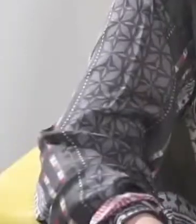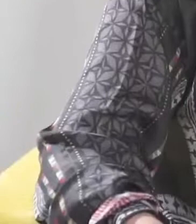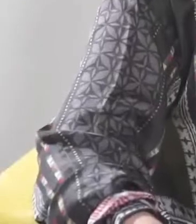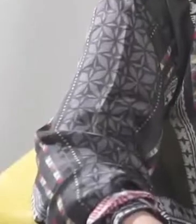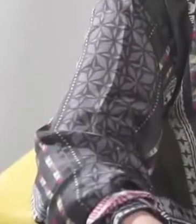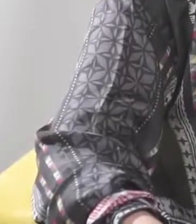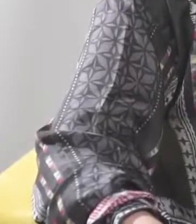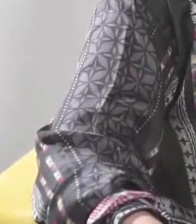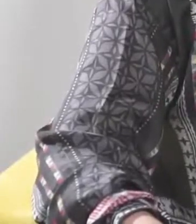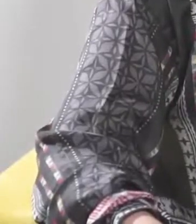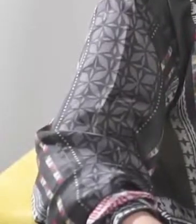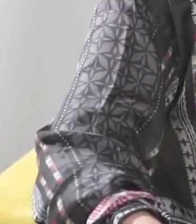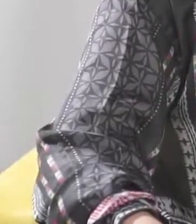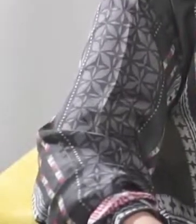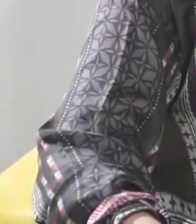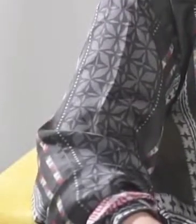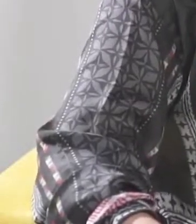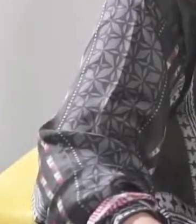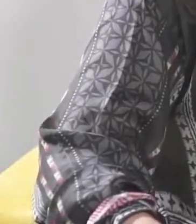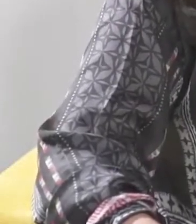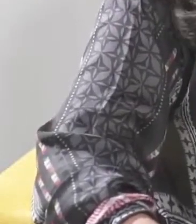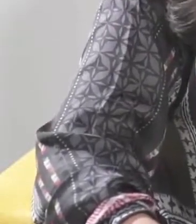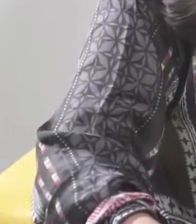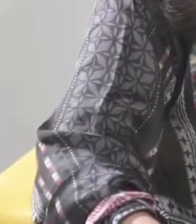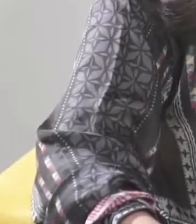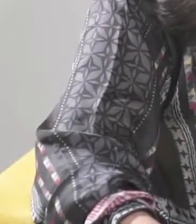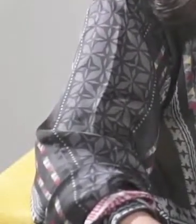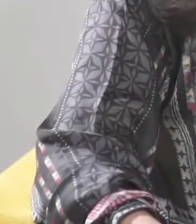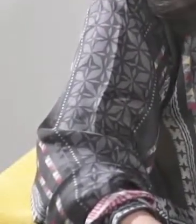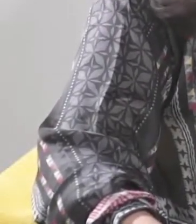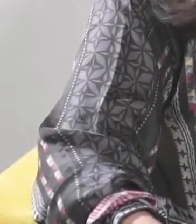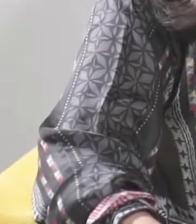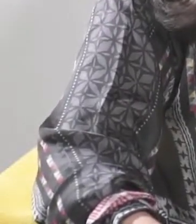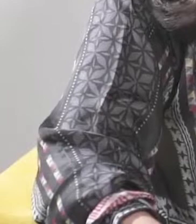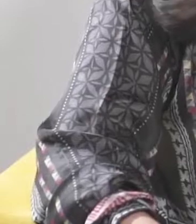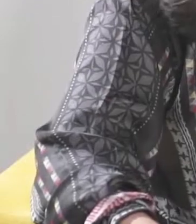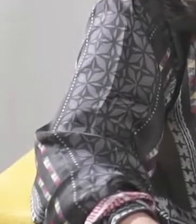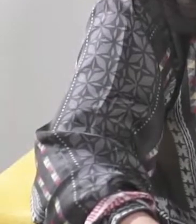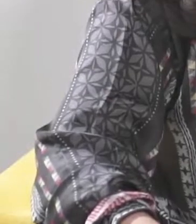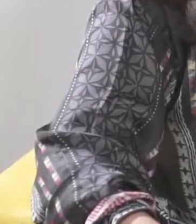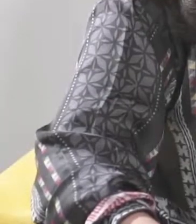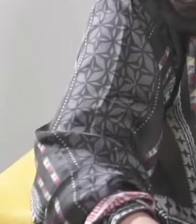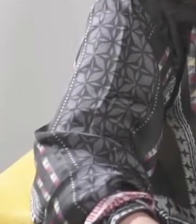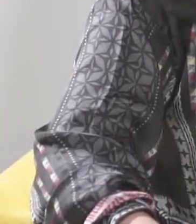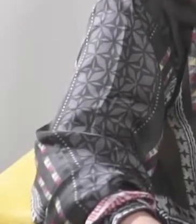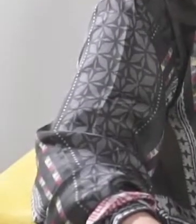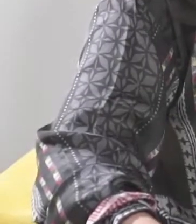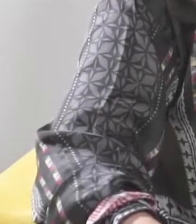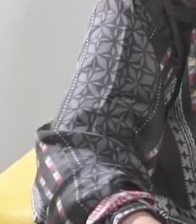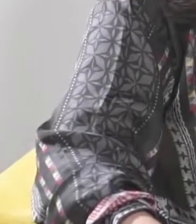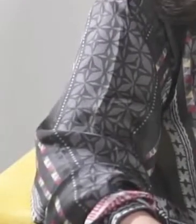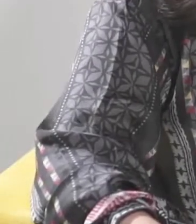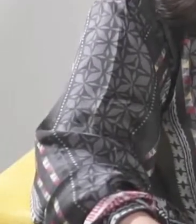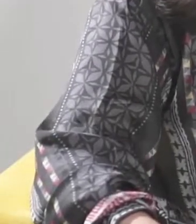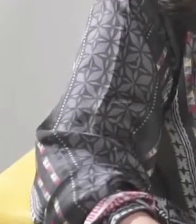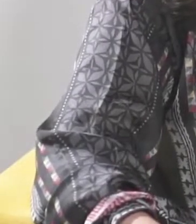el Estado no está previniendo la violencia sexual. Entonces, eso es, digamos, algunos de los hallazgos que tiene este informe. Es un informe que elabora no